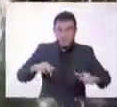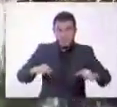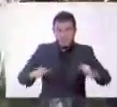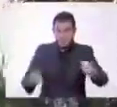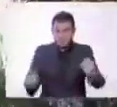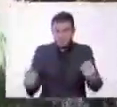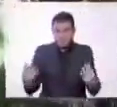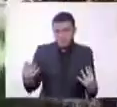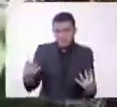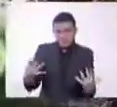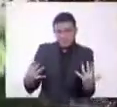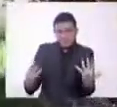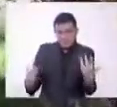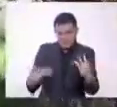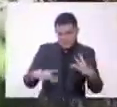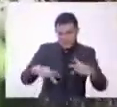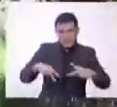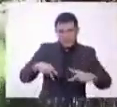los manglares,